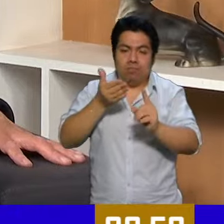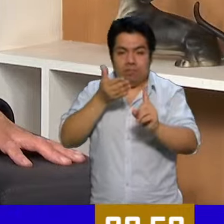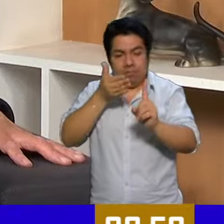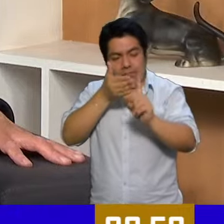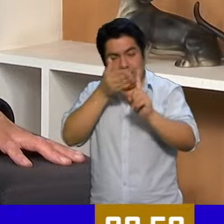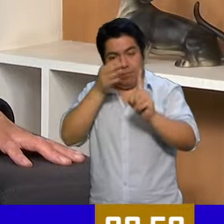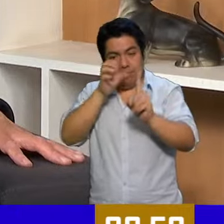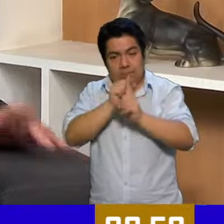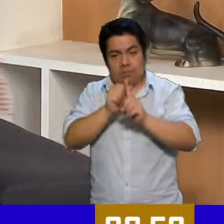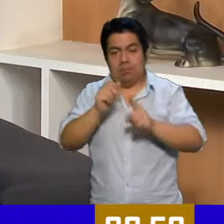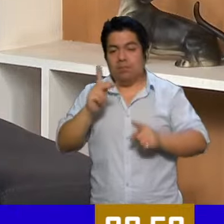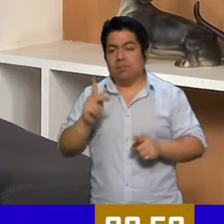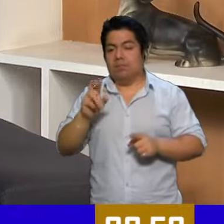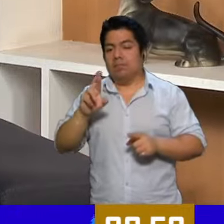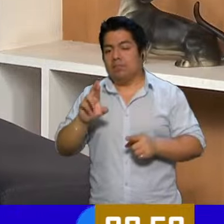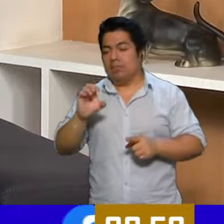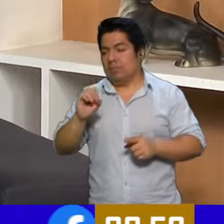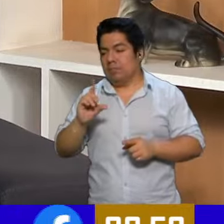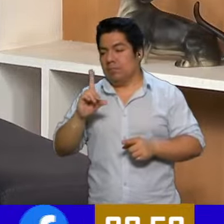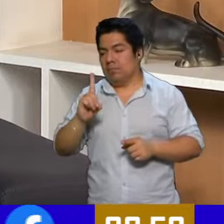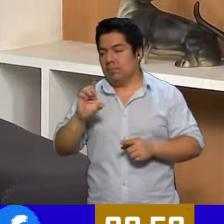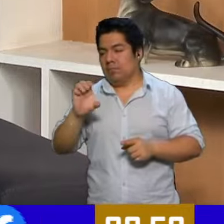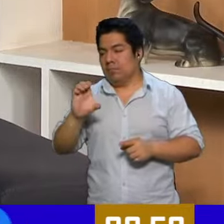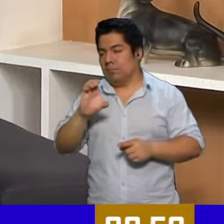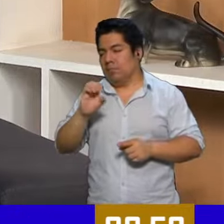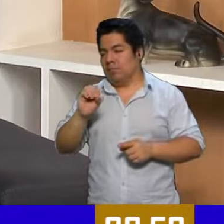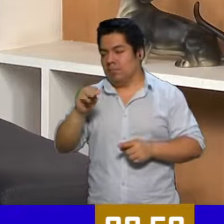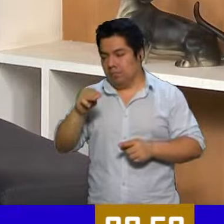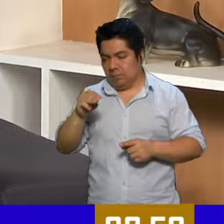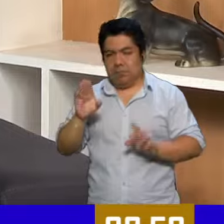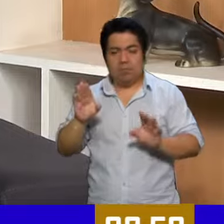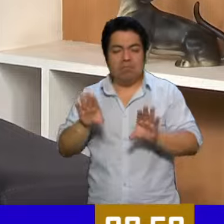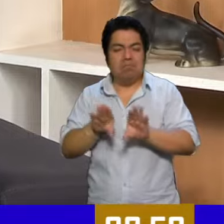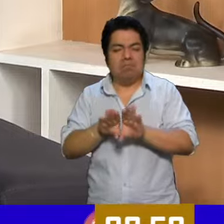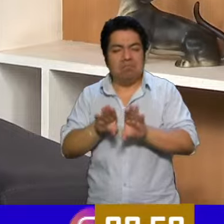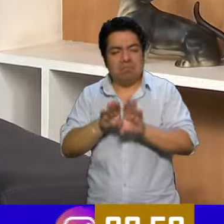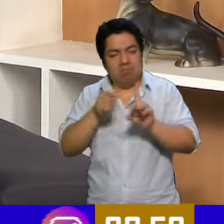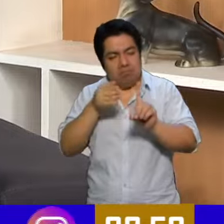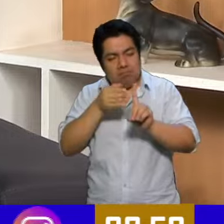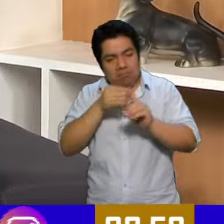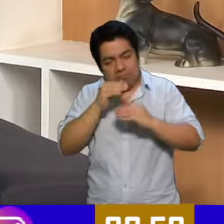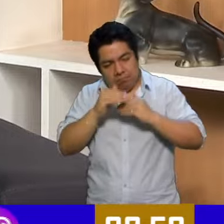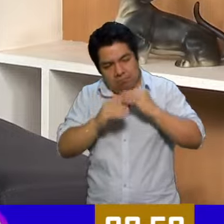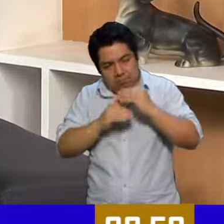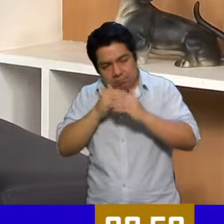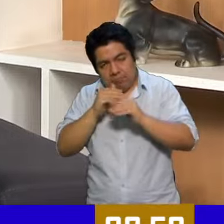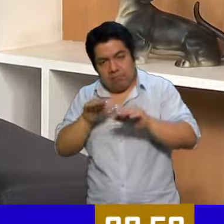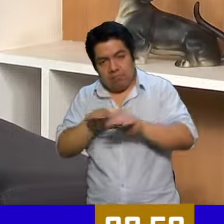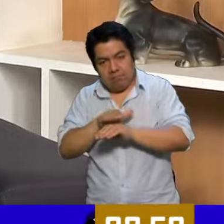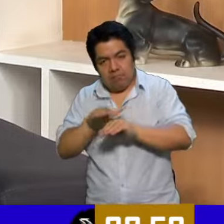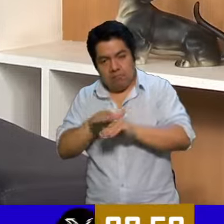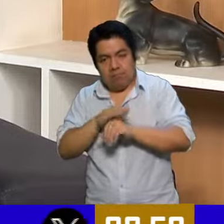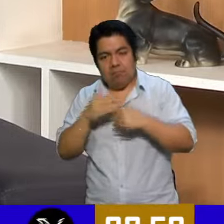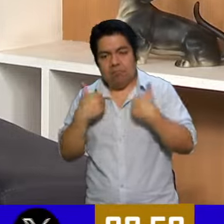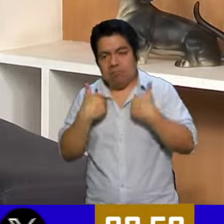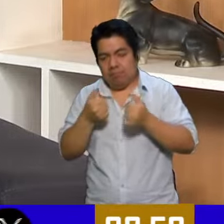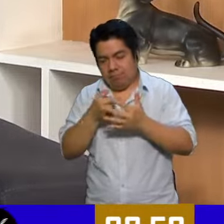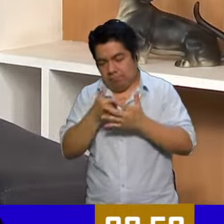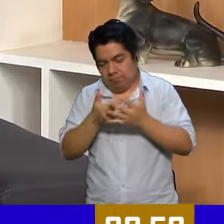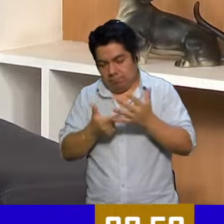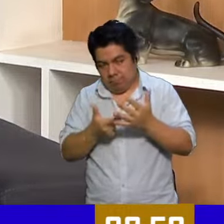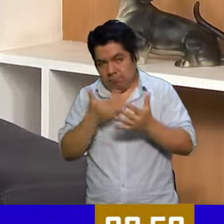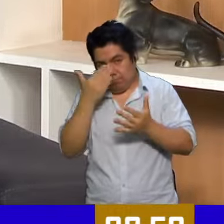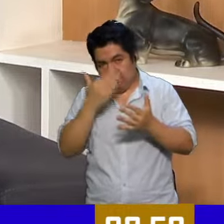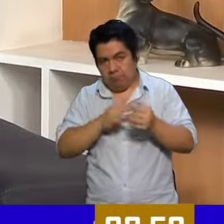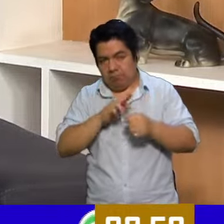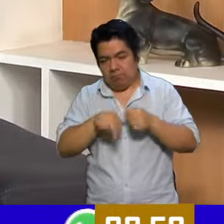la PRODECON? ¿Cómo la PRODECON ha evolucionado? Porque entiendo que como toda institución naturalmente